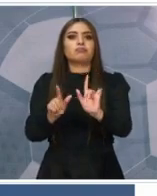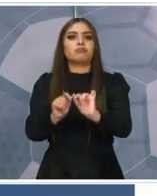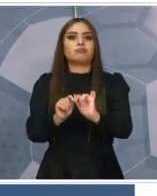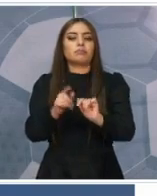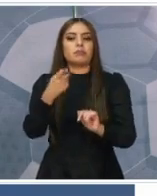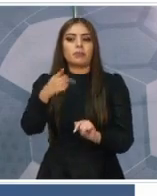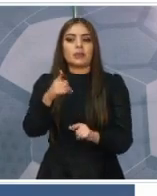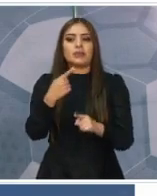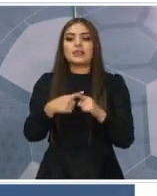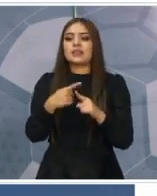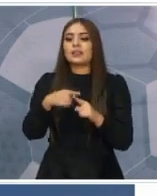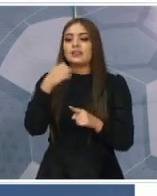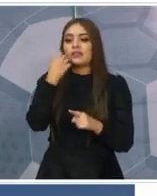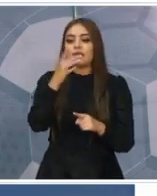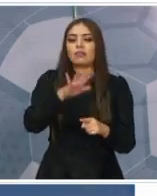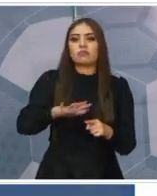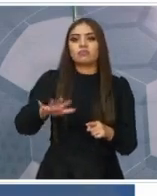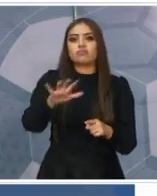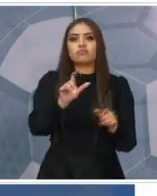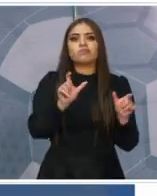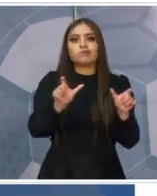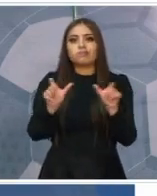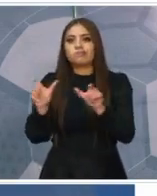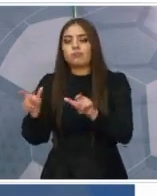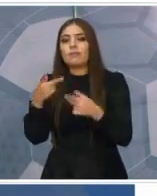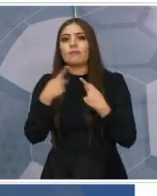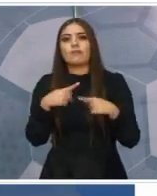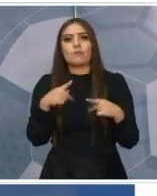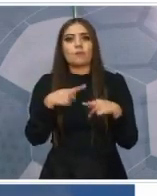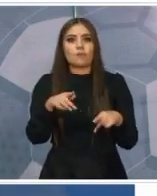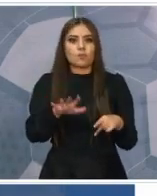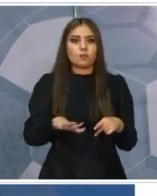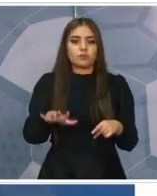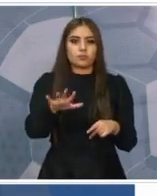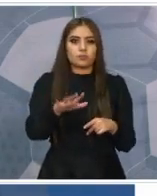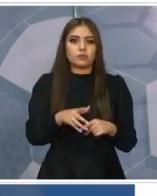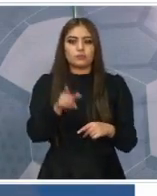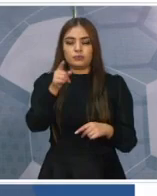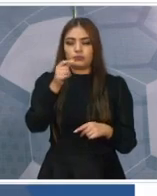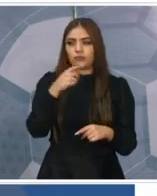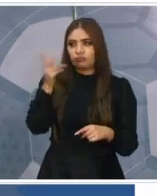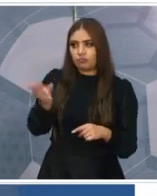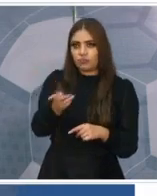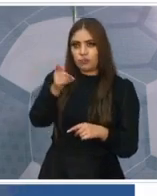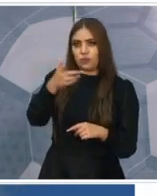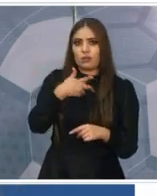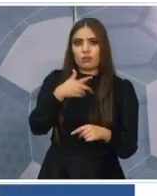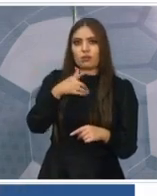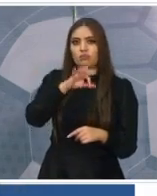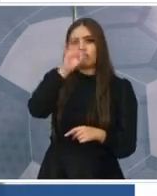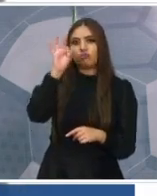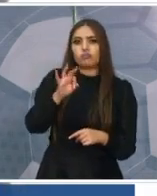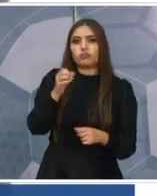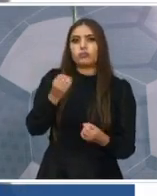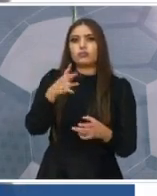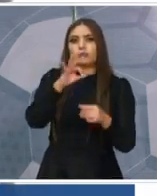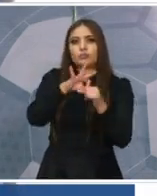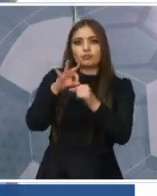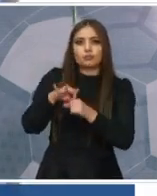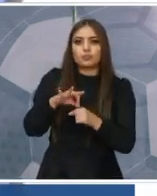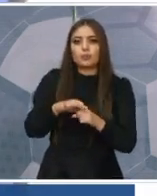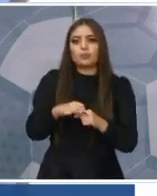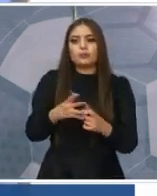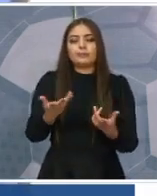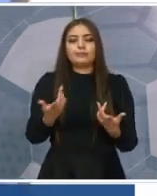gente, todo el pueblo. En este caso buscaríamos también un porcentaje de participación para que sea válido la decisión que tome el pueblo. Pues es más que nada